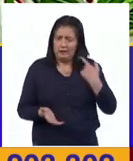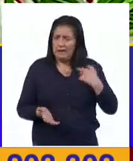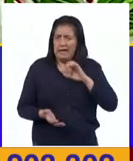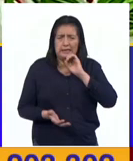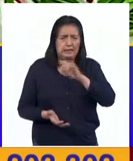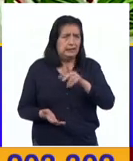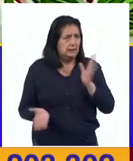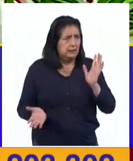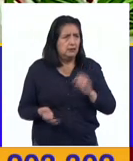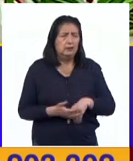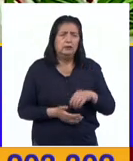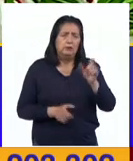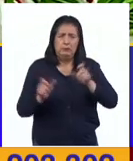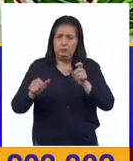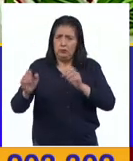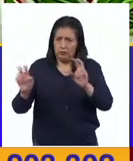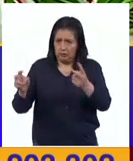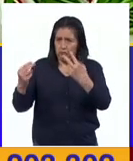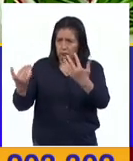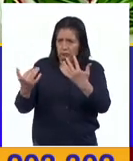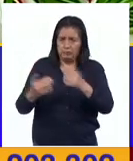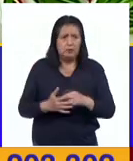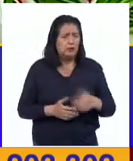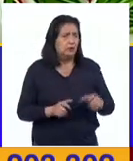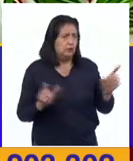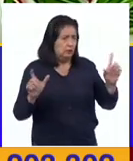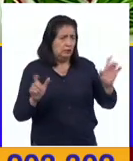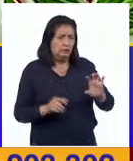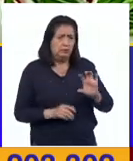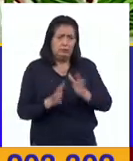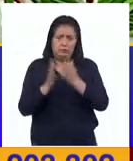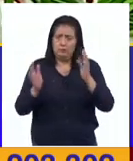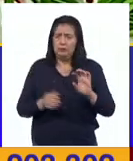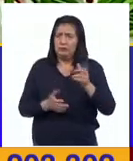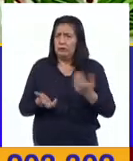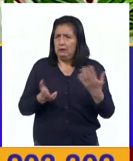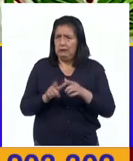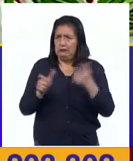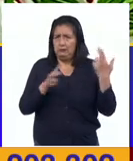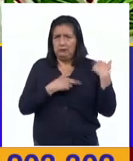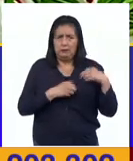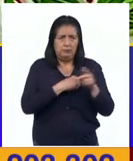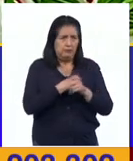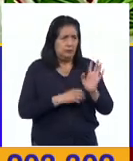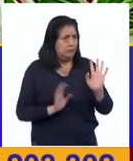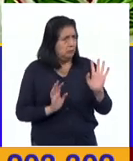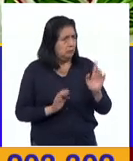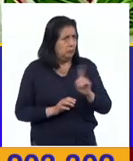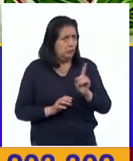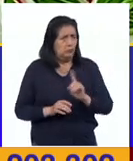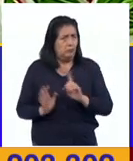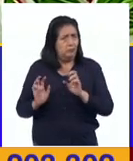enfáticamente, señores ciudadanos que nos escuchan, medios de comunicación que tienen una gran responsabilidad por el país. No dejamos que